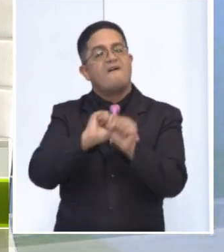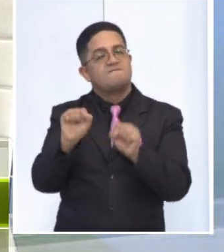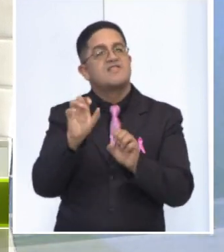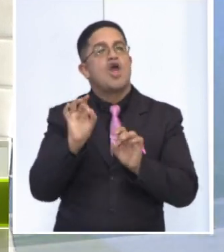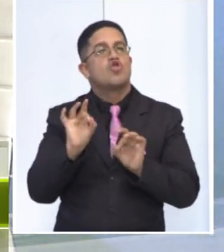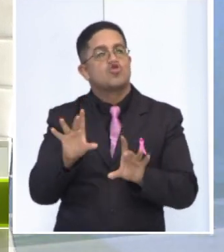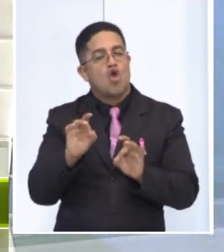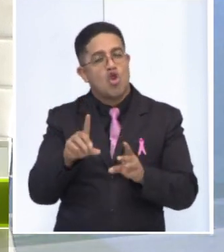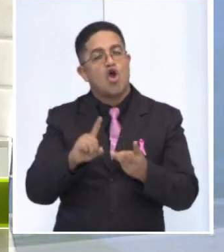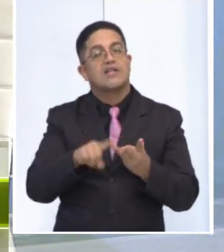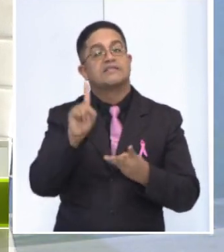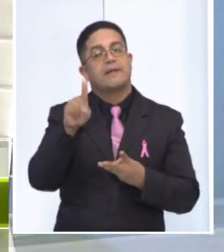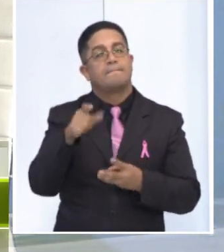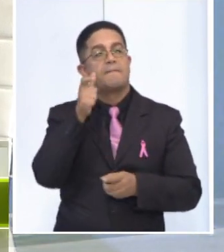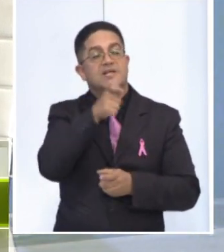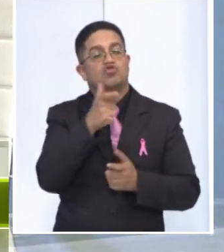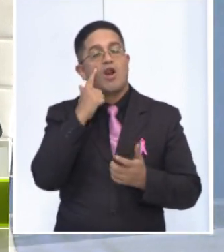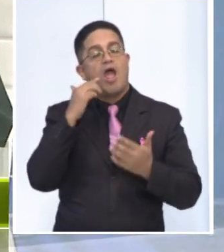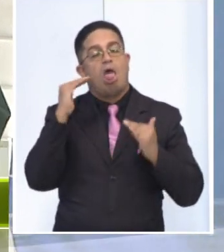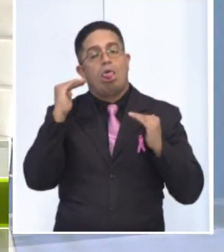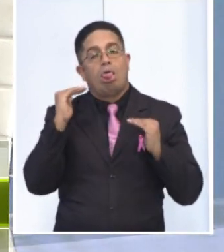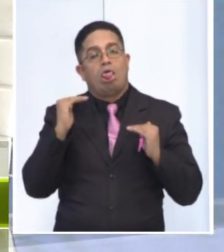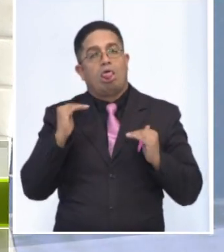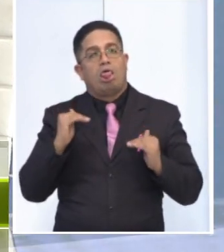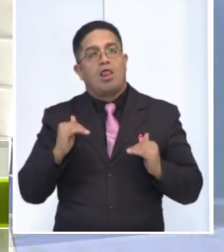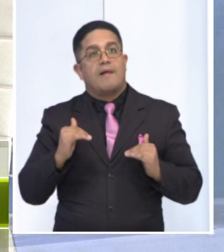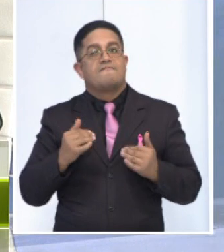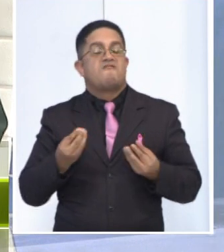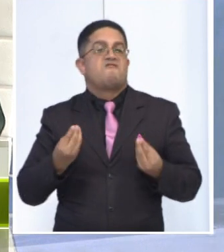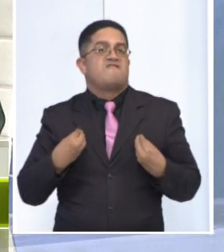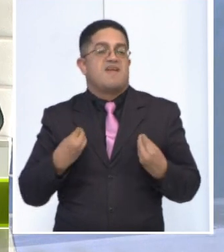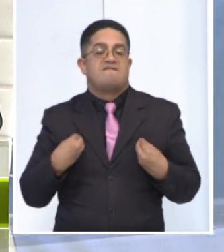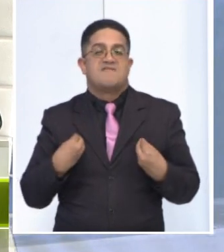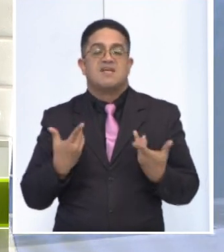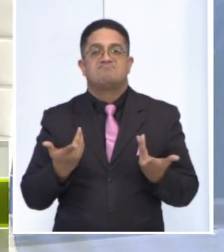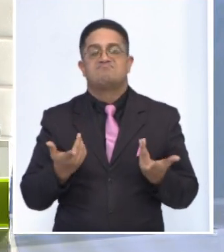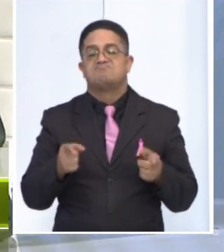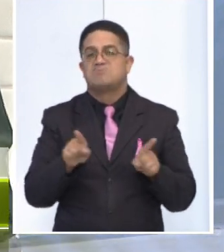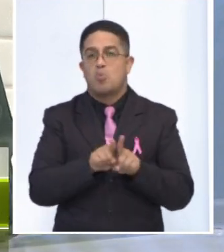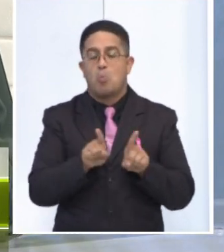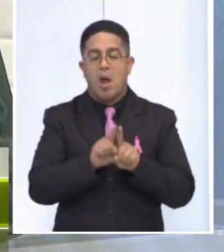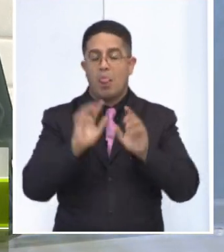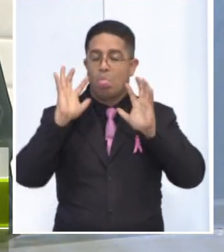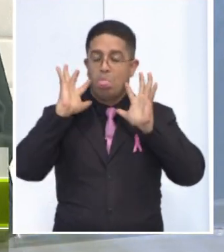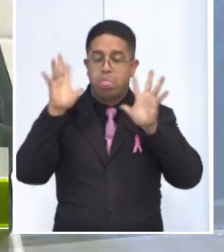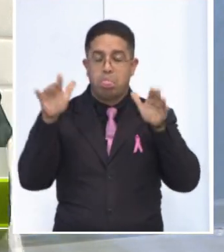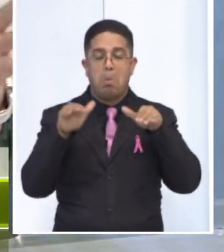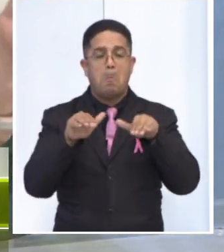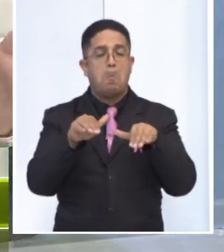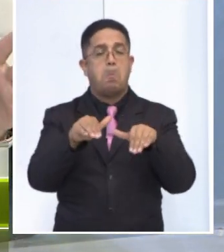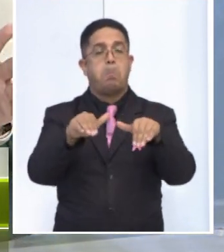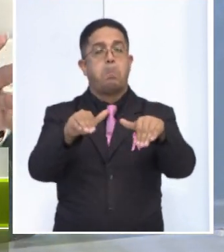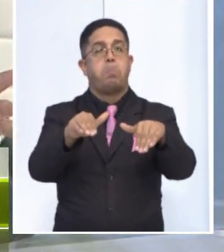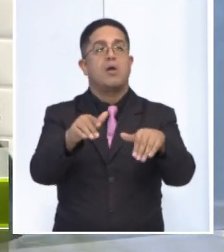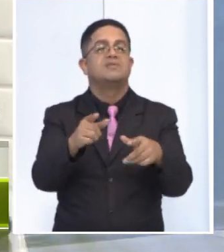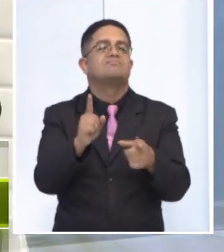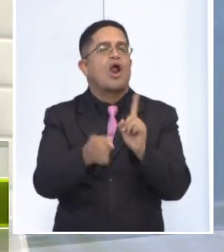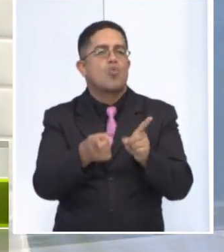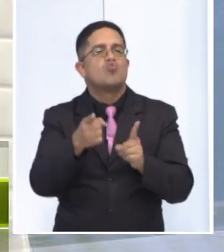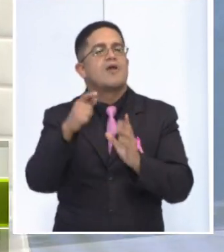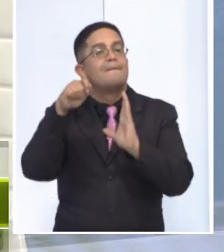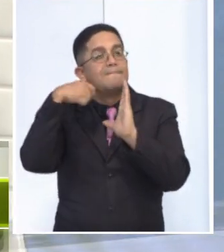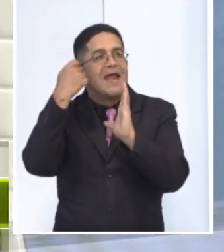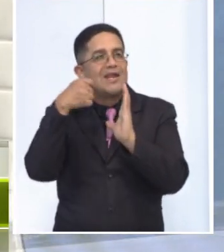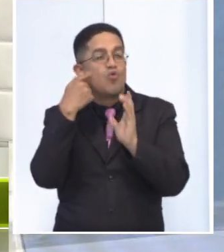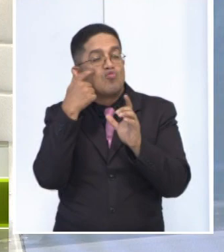de sedación y estas personas viven su vida como si no estuviesen en este mundo y como lo hemos visto en algunas películas, como